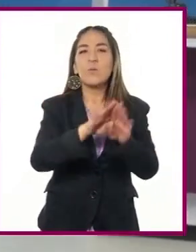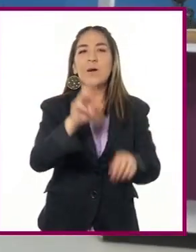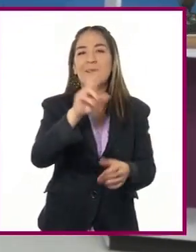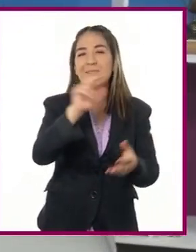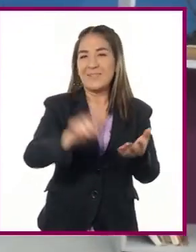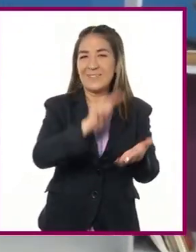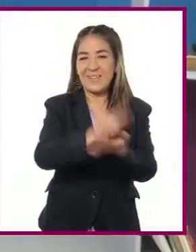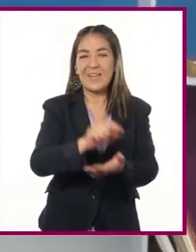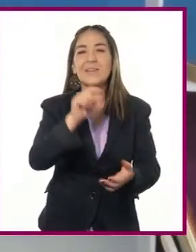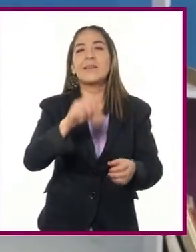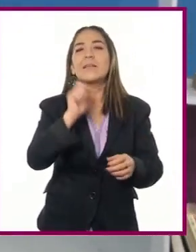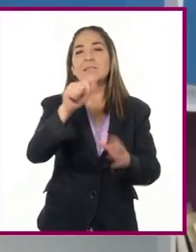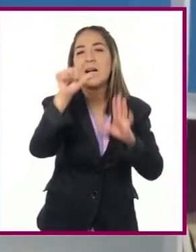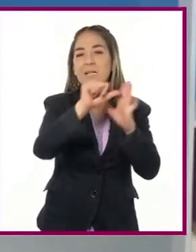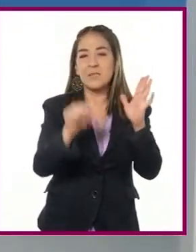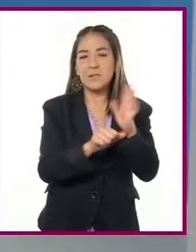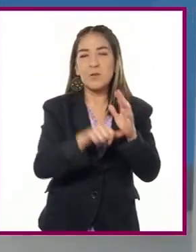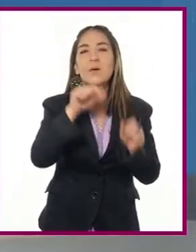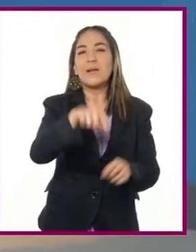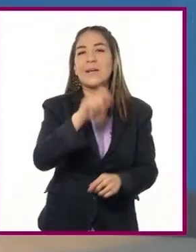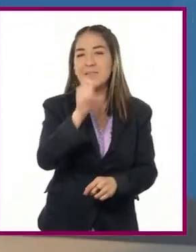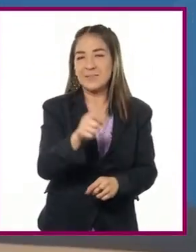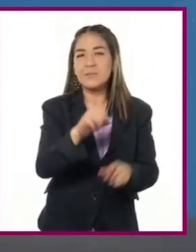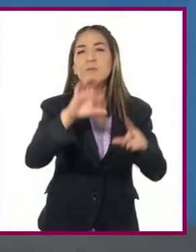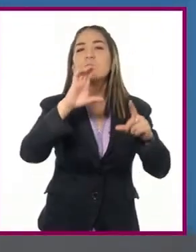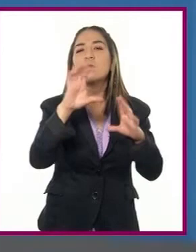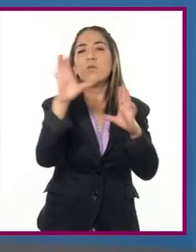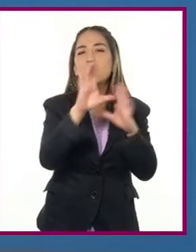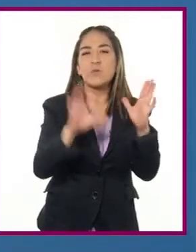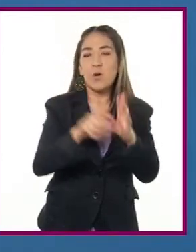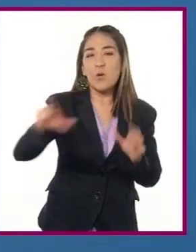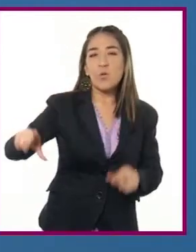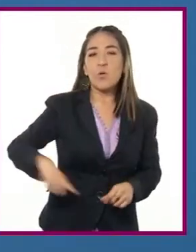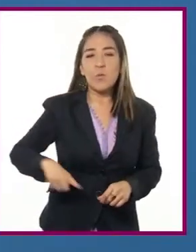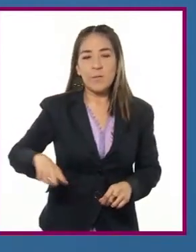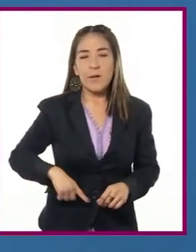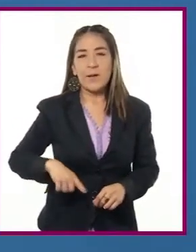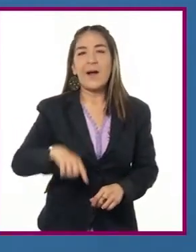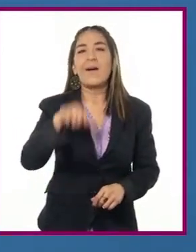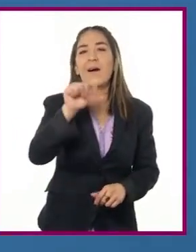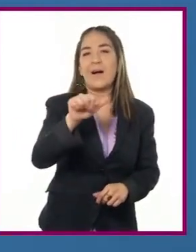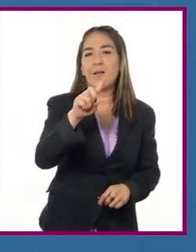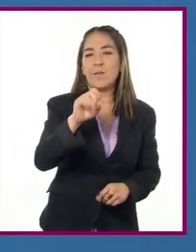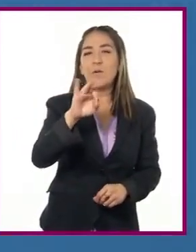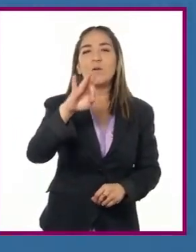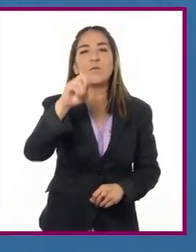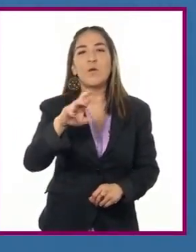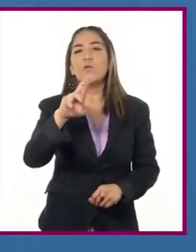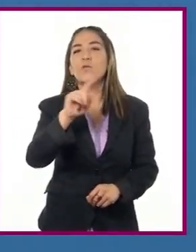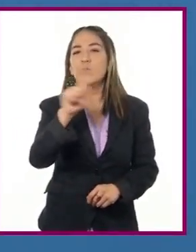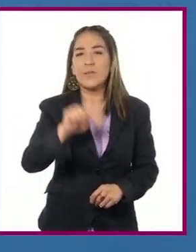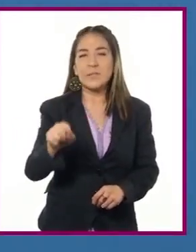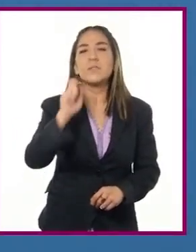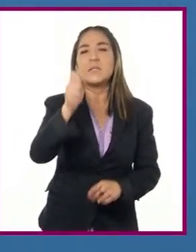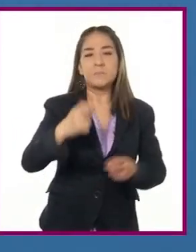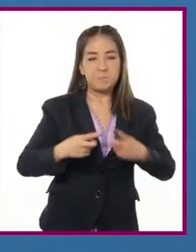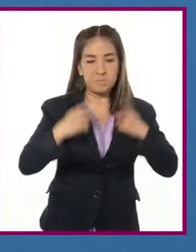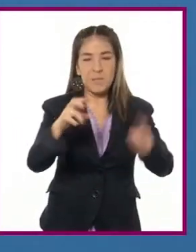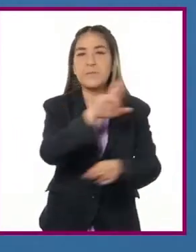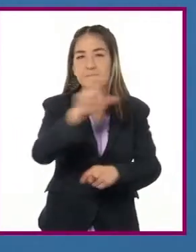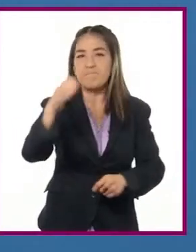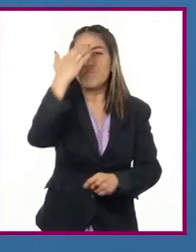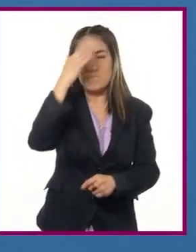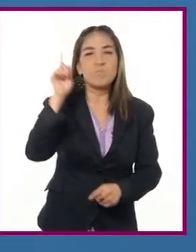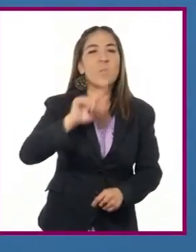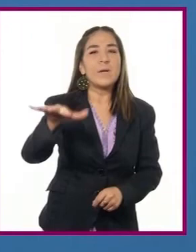artículo 34 constitucional, mediante la cual el gobierno del presidente Adolfo Ruiz Cortines reconoció la ciudadanía plena a